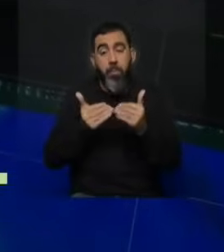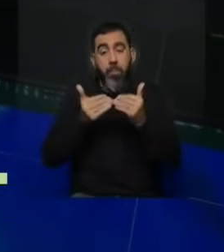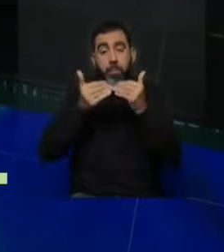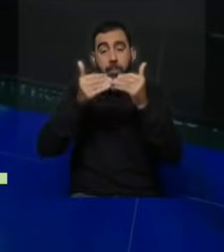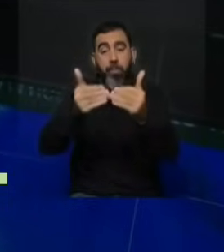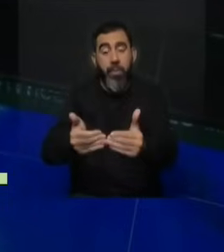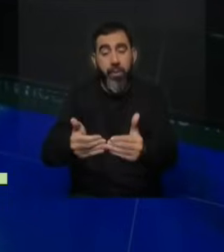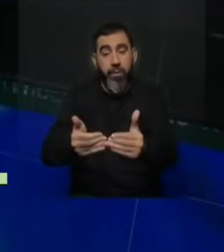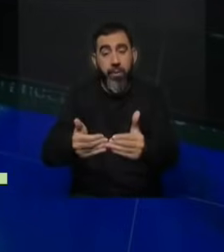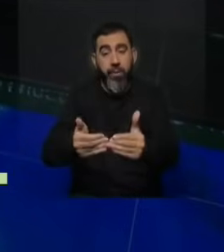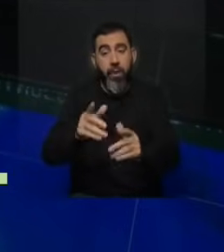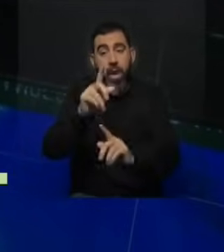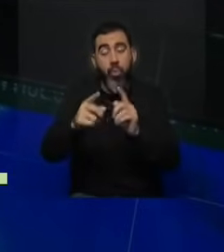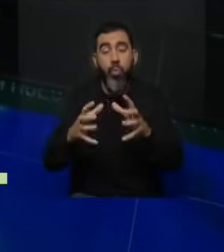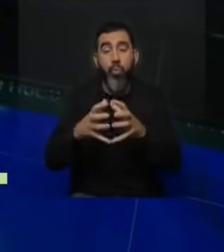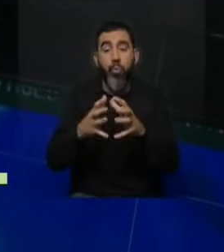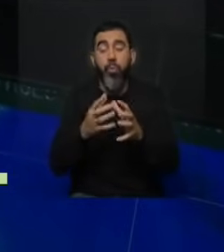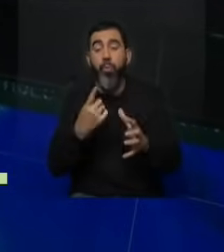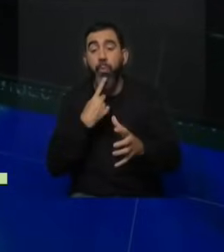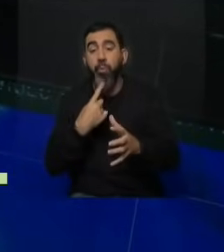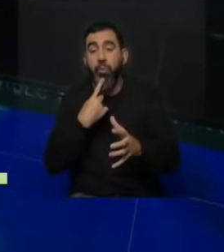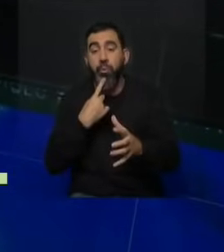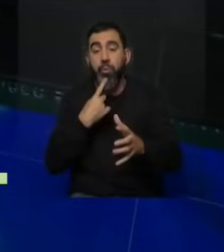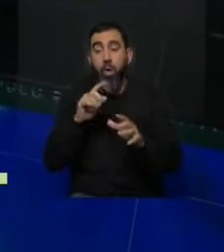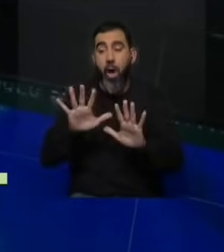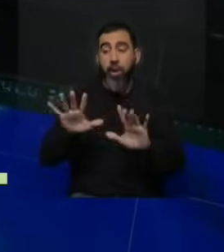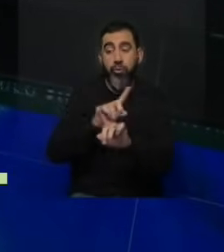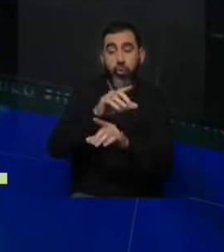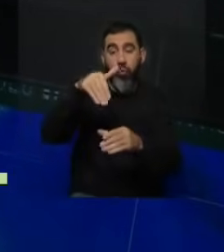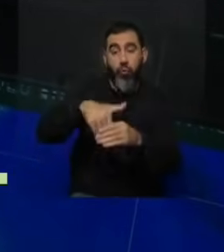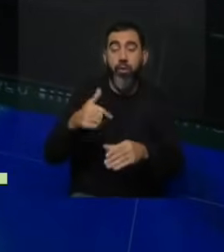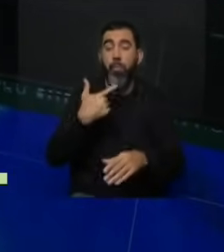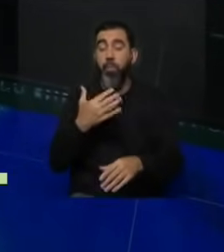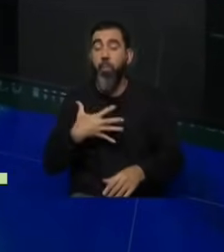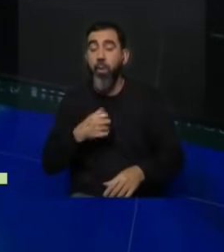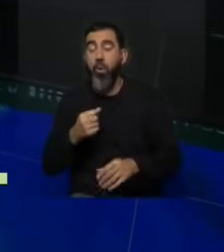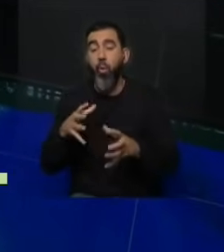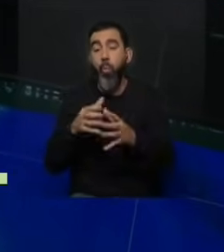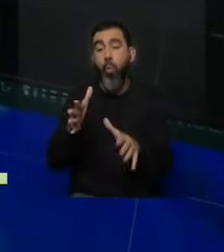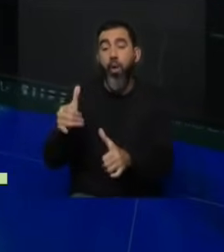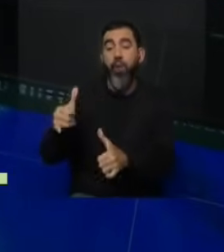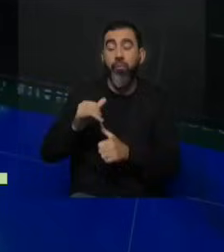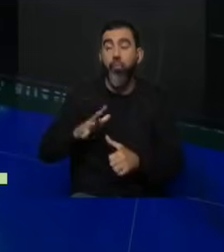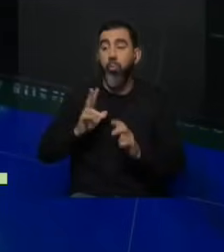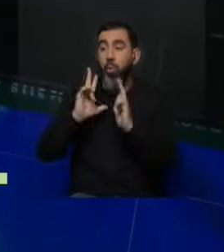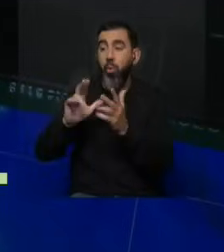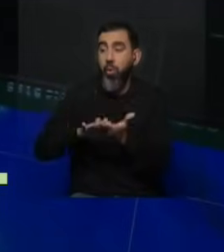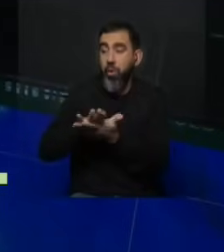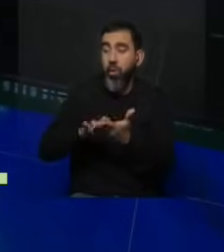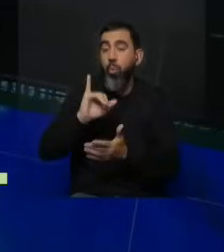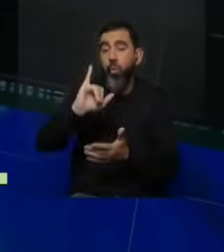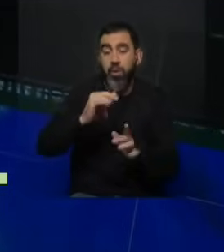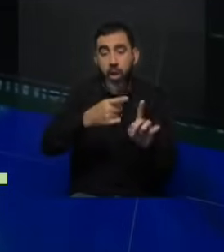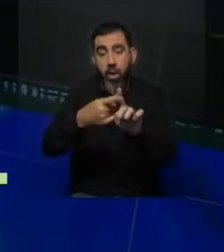las últimas horas hay algunos partidos que como está no lo votan por ejemplo el Partido Nacional Cabildo abierto aún no se ha pronunciado s hay